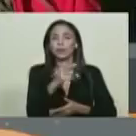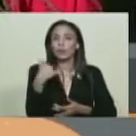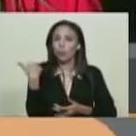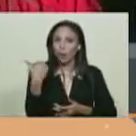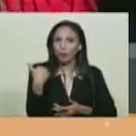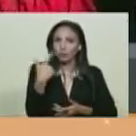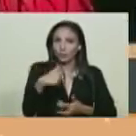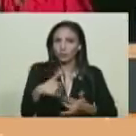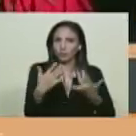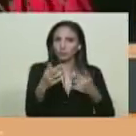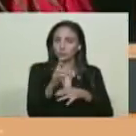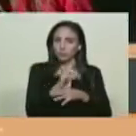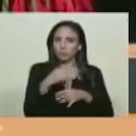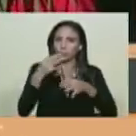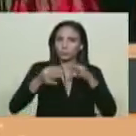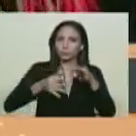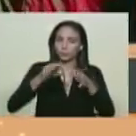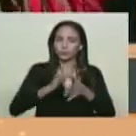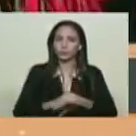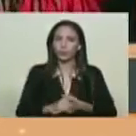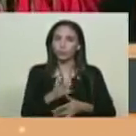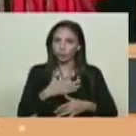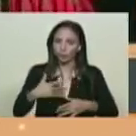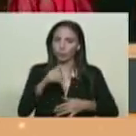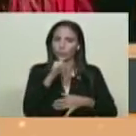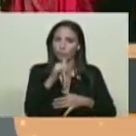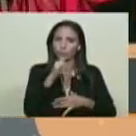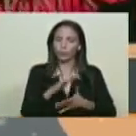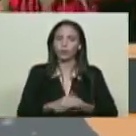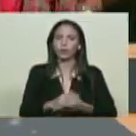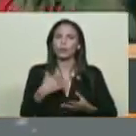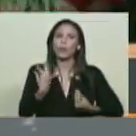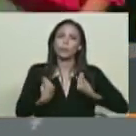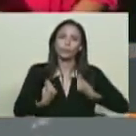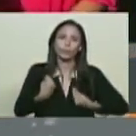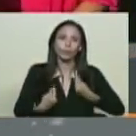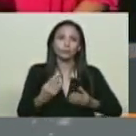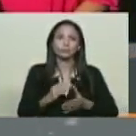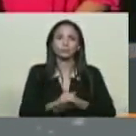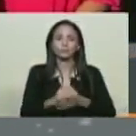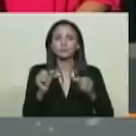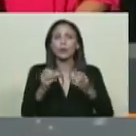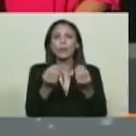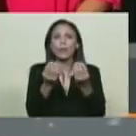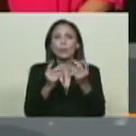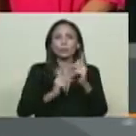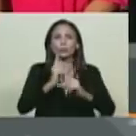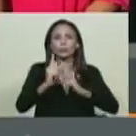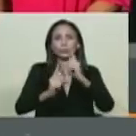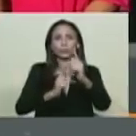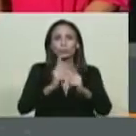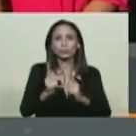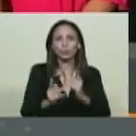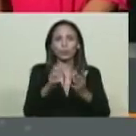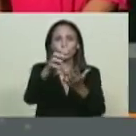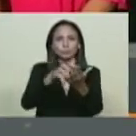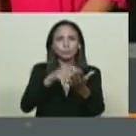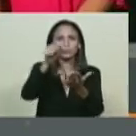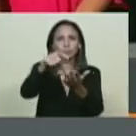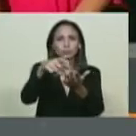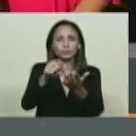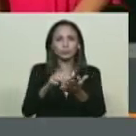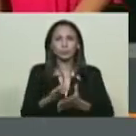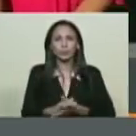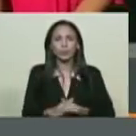momento, quiero informarle un tema que me inquieta, ¿no? Que muchos productores agrícolas fueron beneficiados de